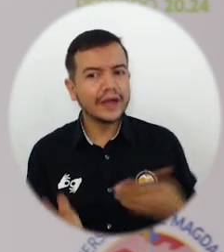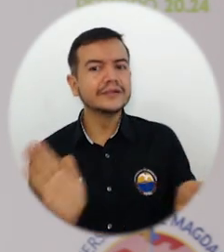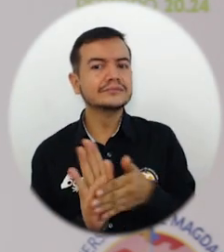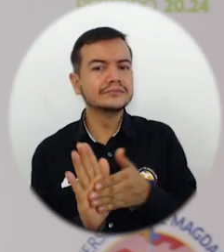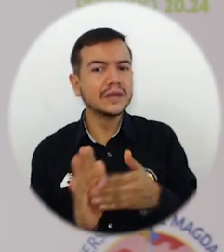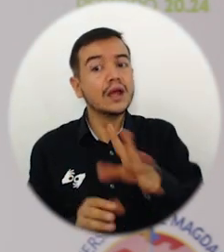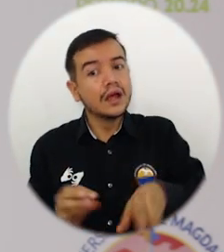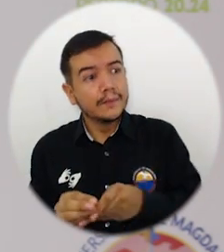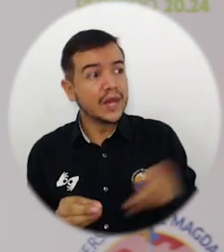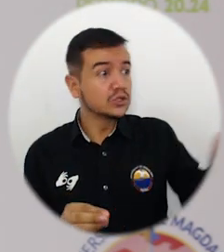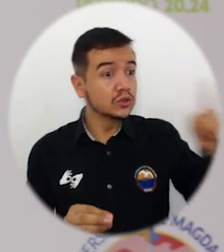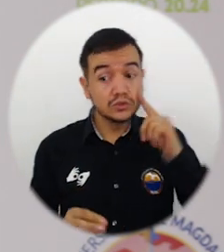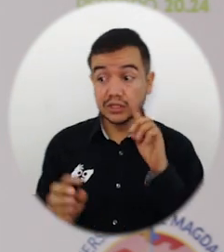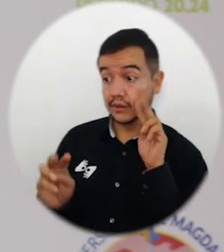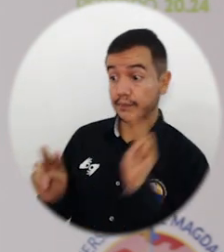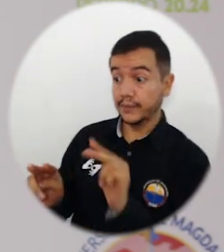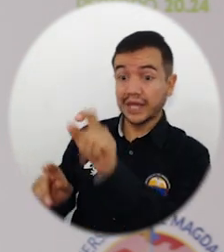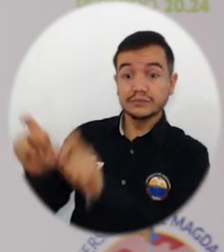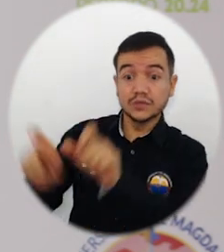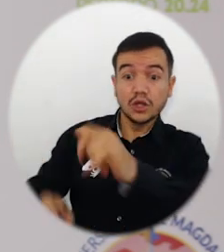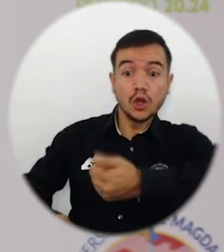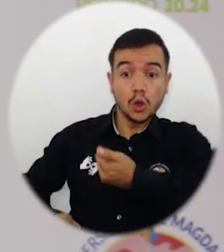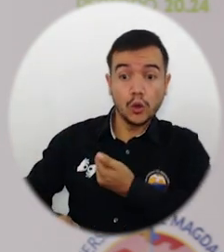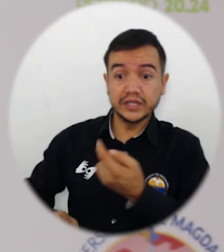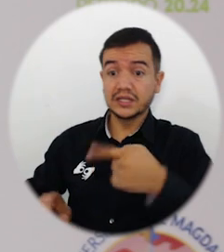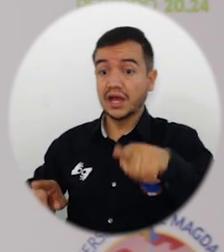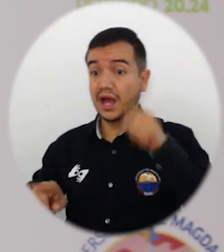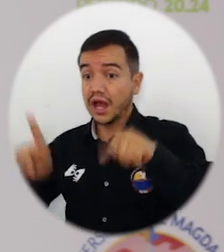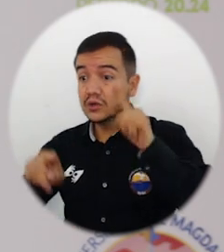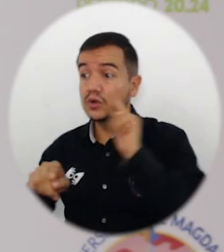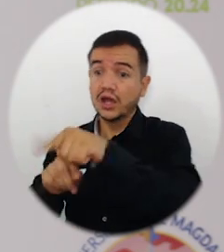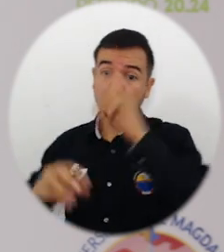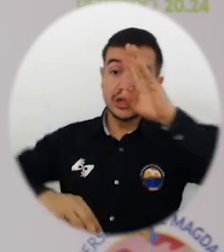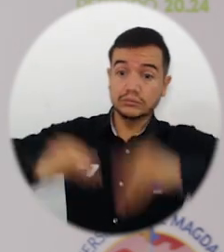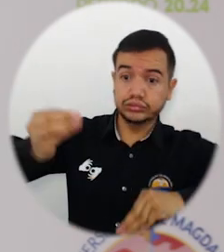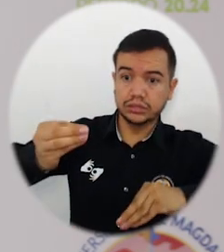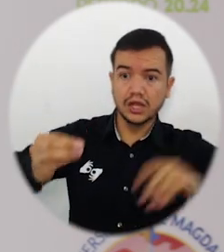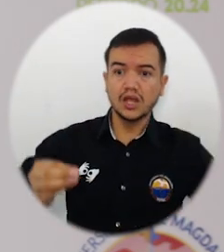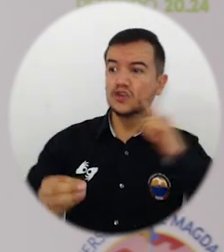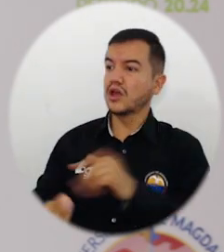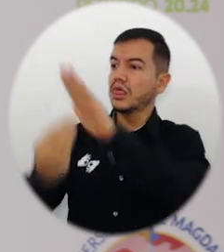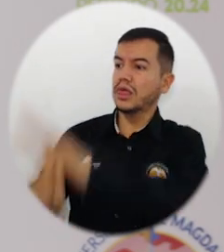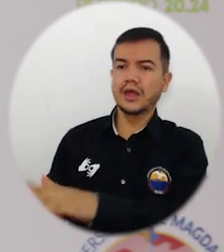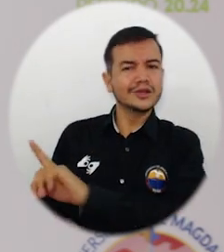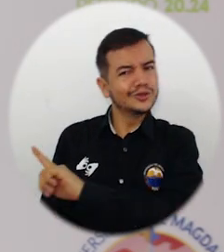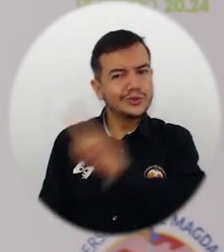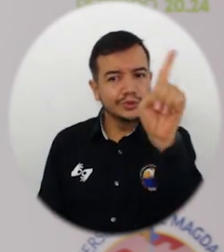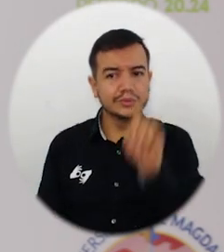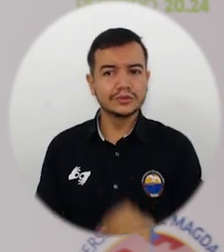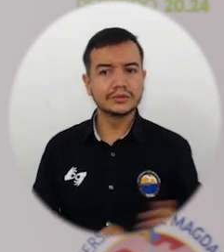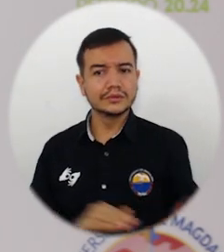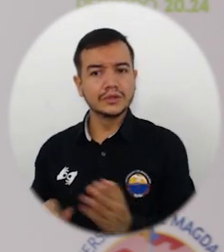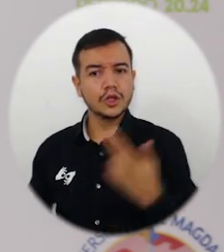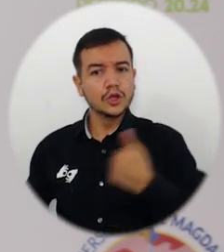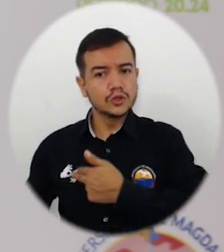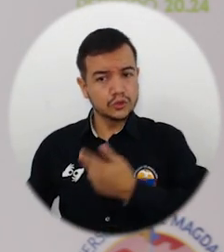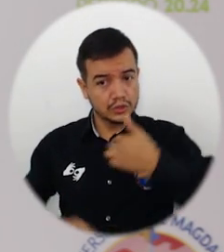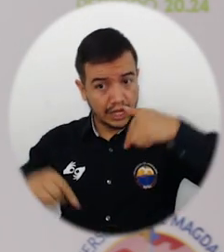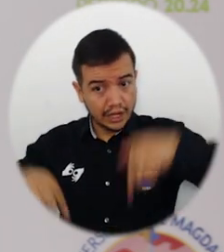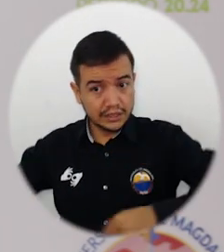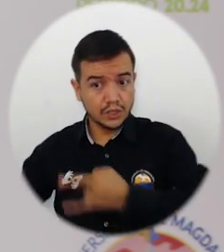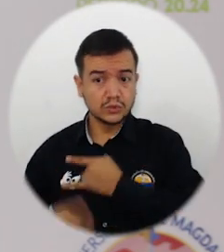no comparten sus decisiones, tal y como lo hemos hecho nosotros aquí en la universidad. De nuestra parte hemos actuado de forma diligente,